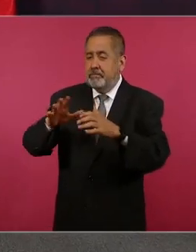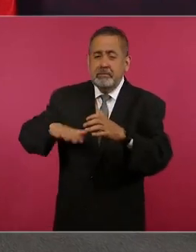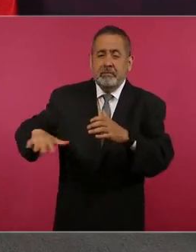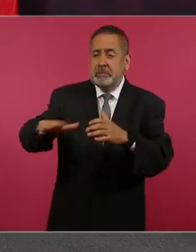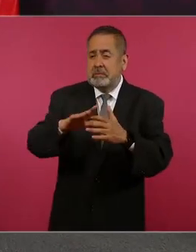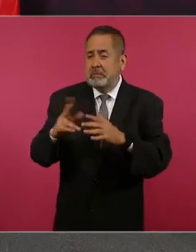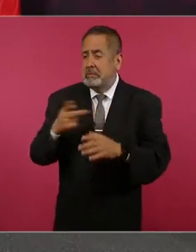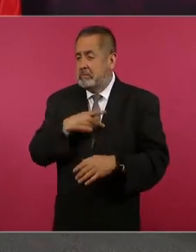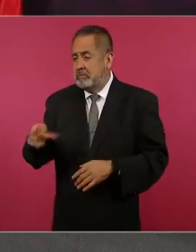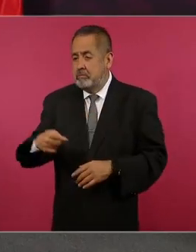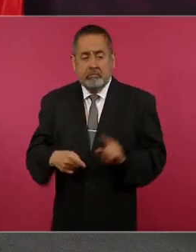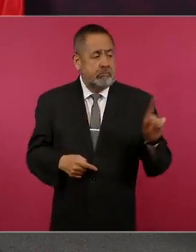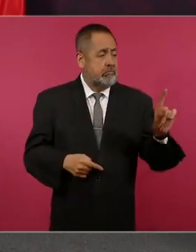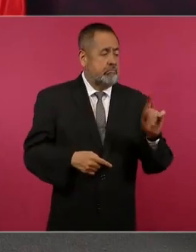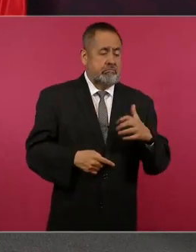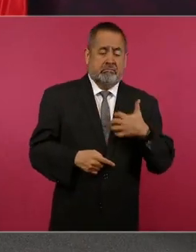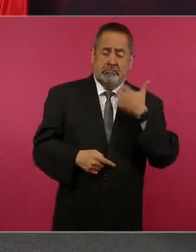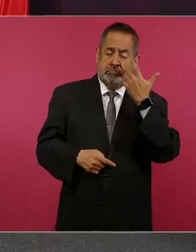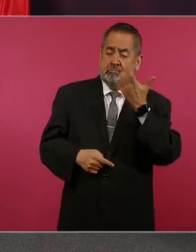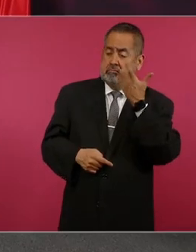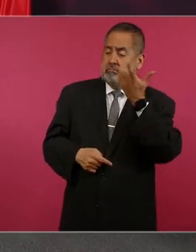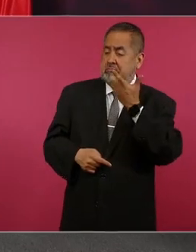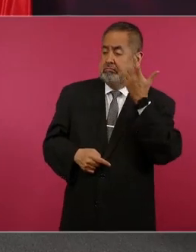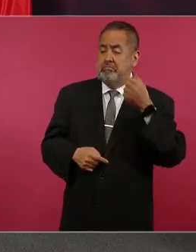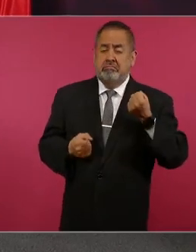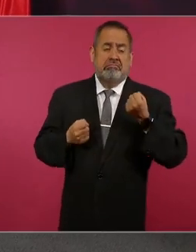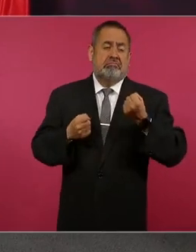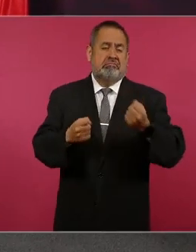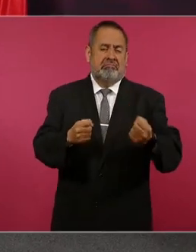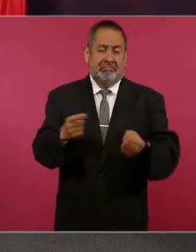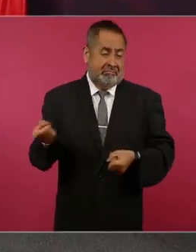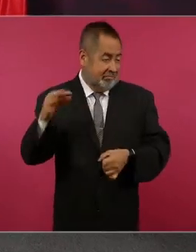pues no va a ganar.